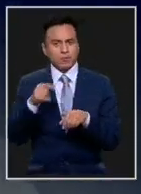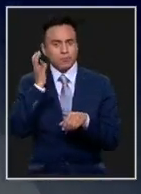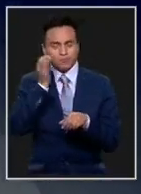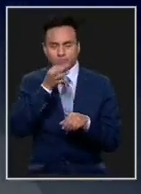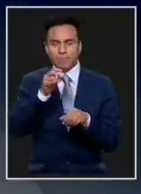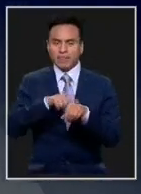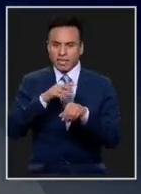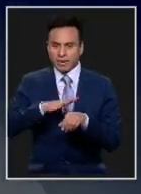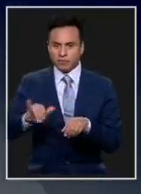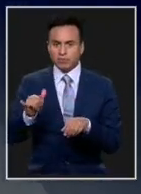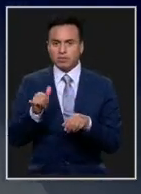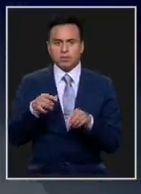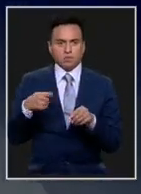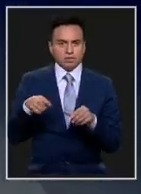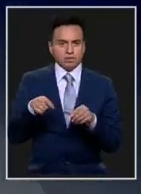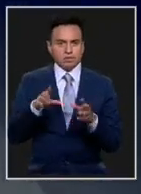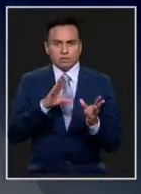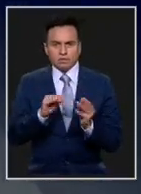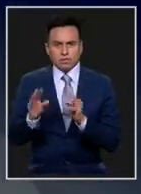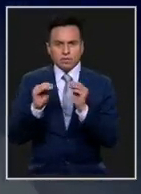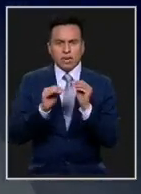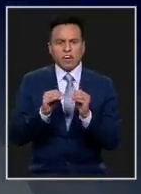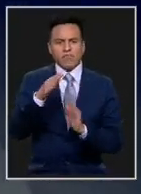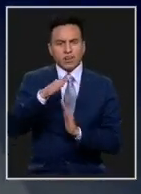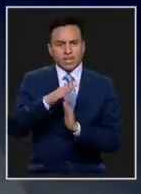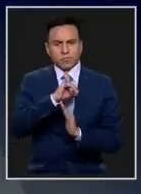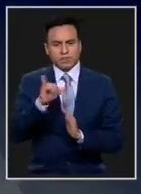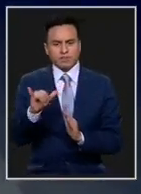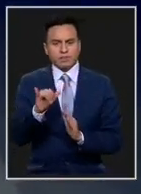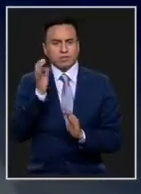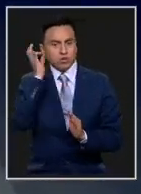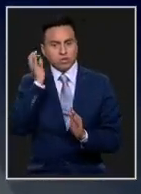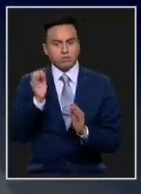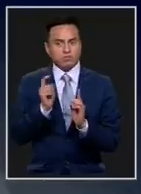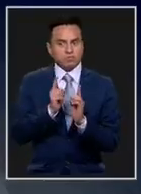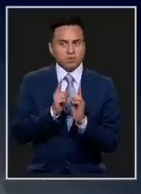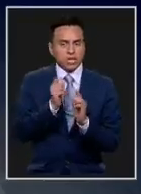senador. Toma el espero que haya algún break para que la señora le dé un cariñito.